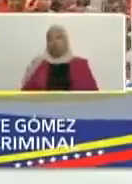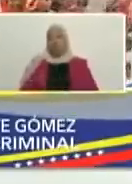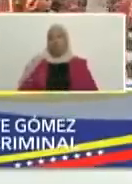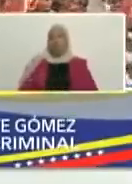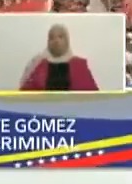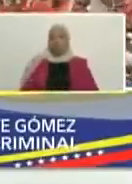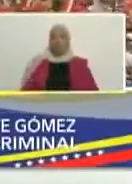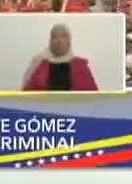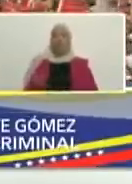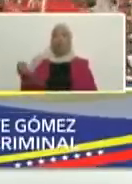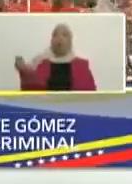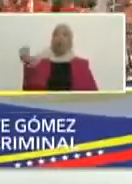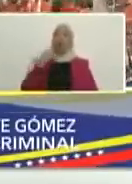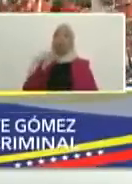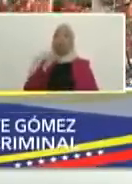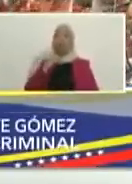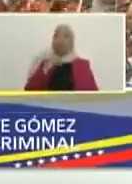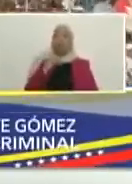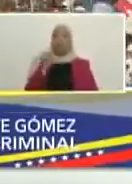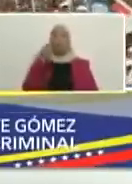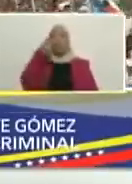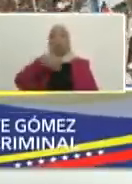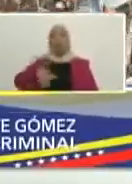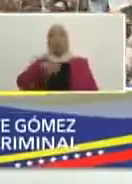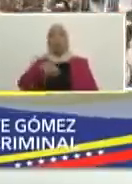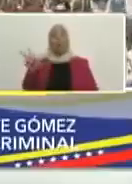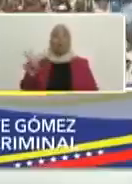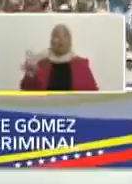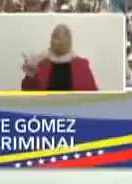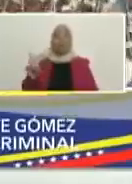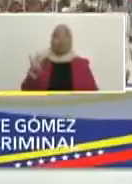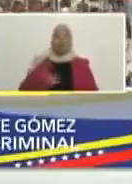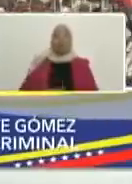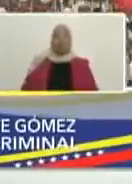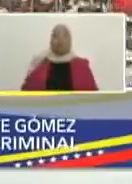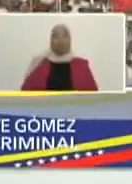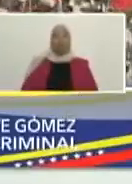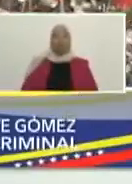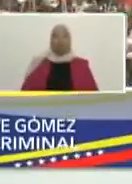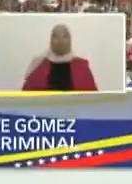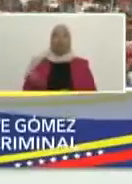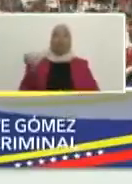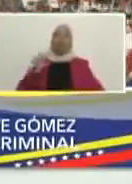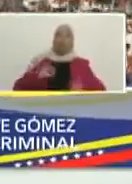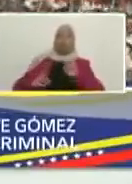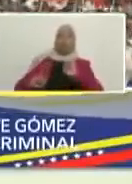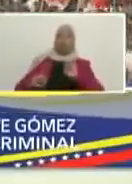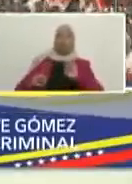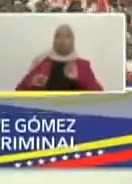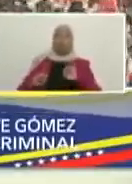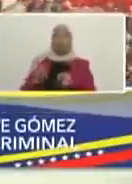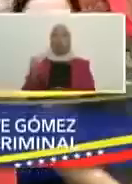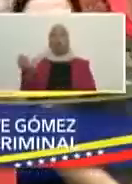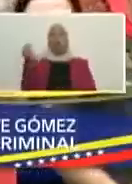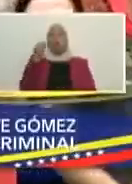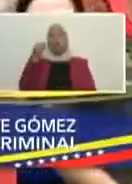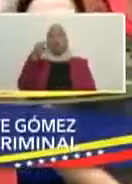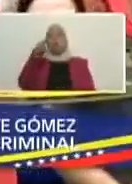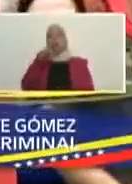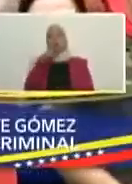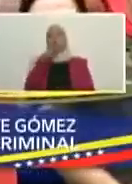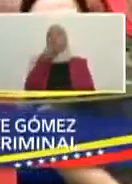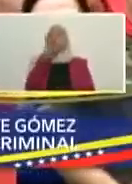Y una vez más el pueblo venezolano se vio enfrentado a uno de los más